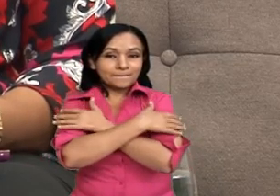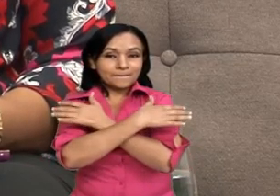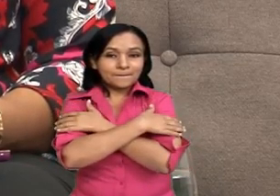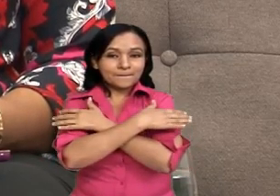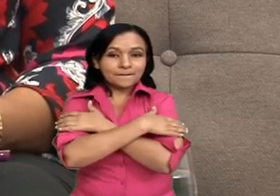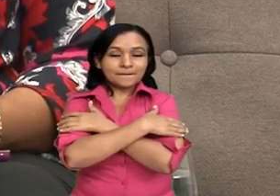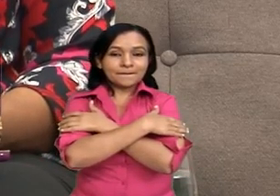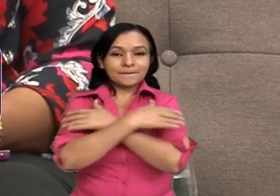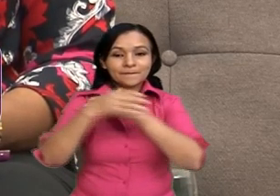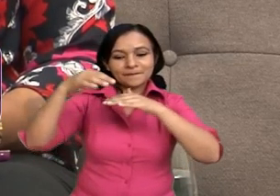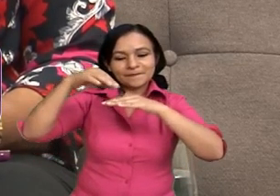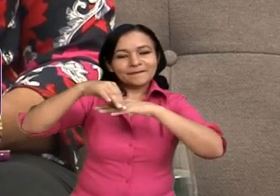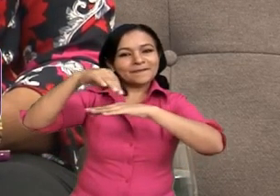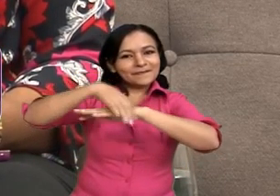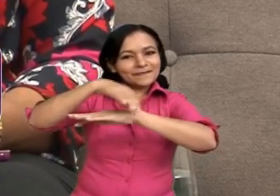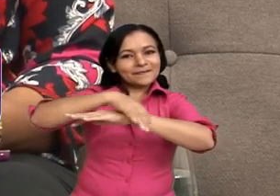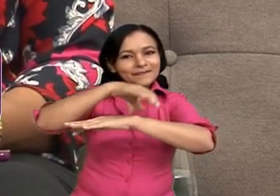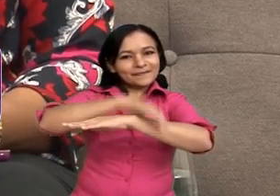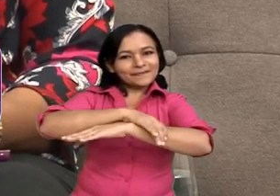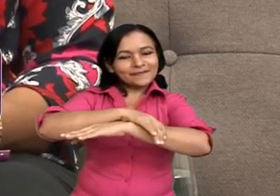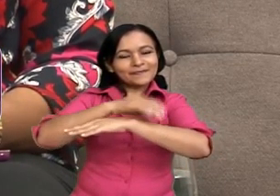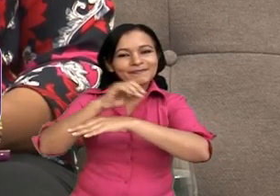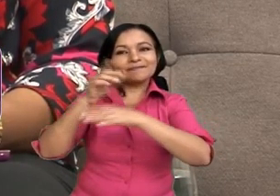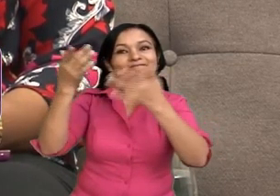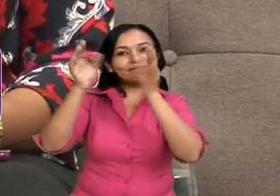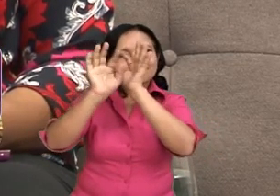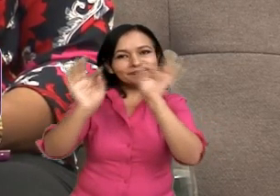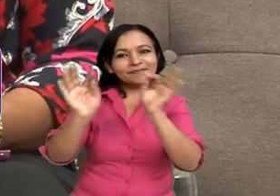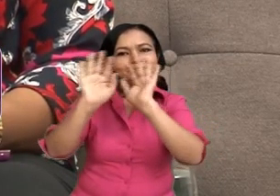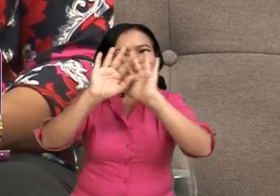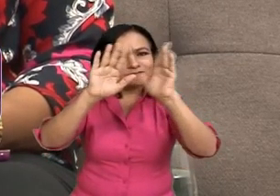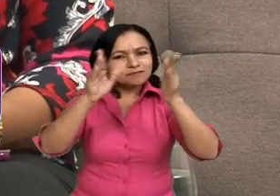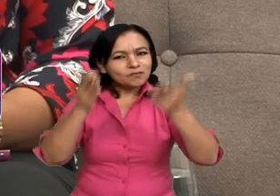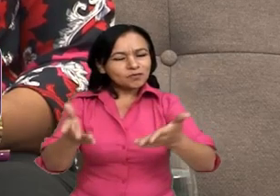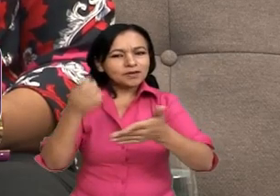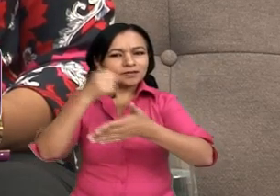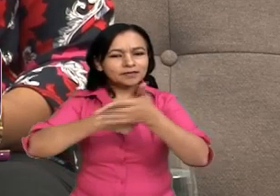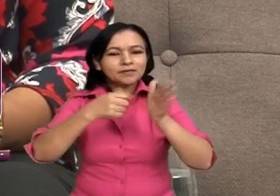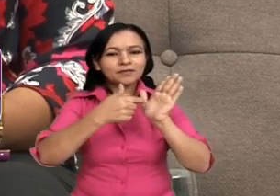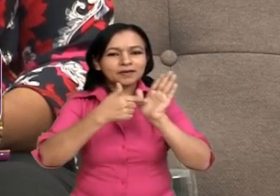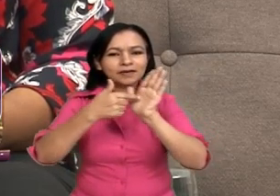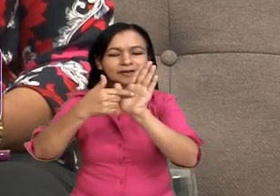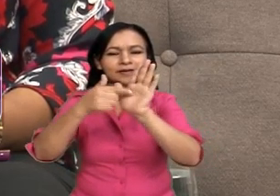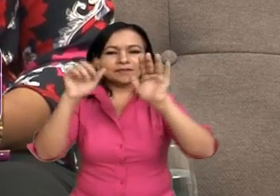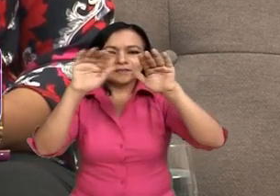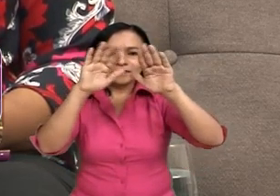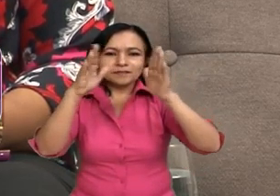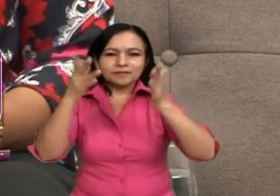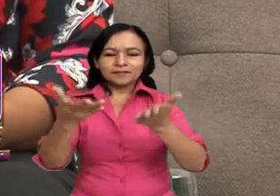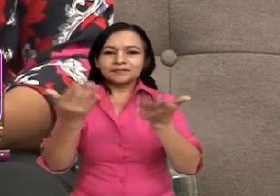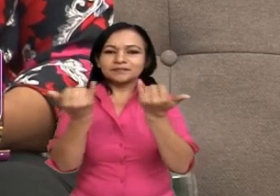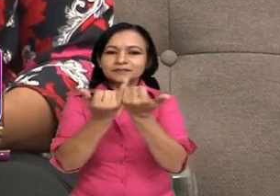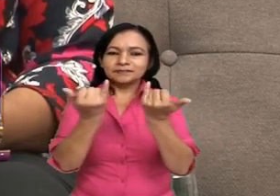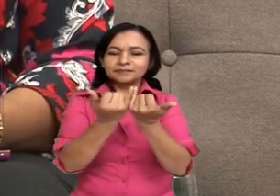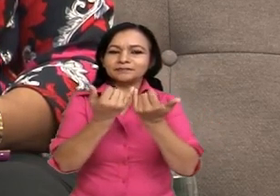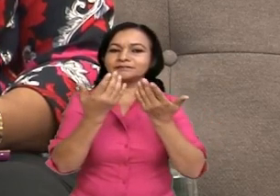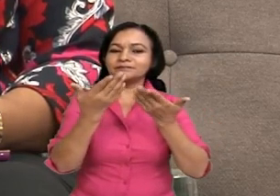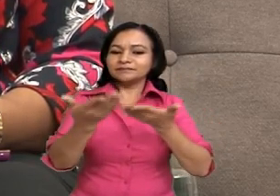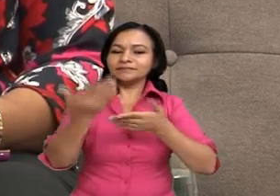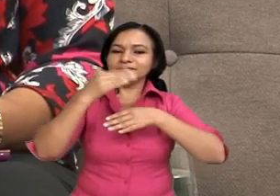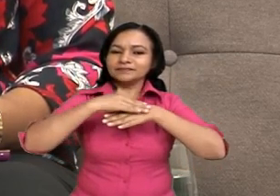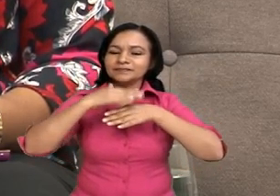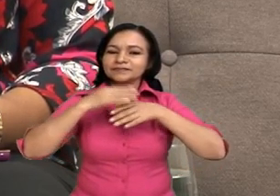a la compañera Rosario, ¿verdad? Por todo ese esfuerzo que ella hace. Ella es un ejemplo de mujer, nos inspira, nos invita y